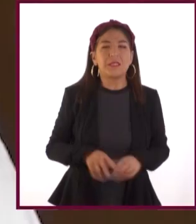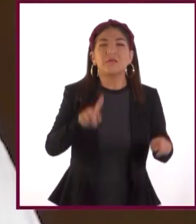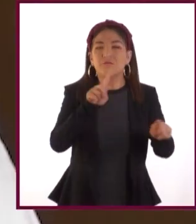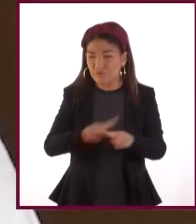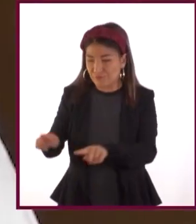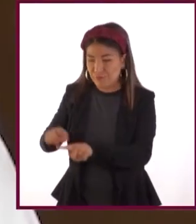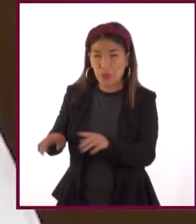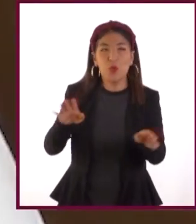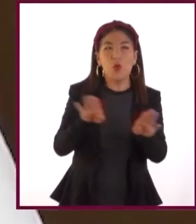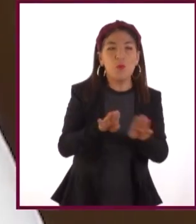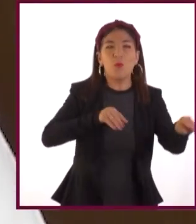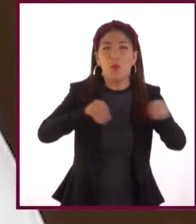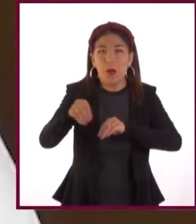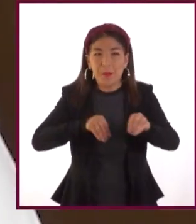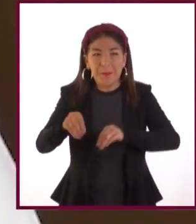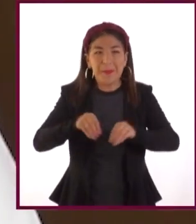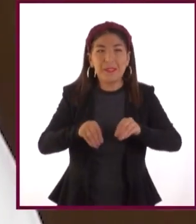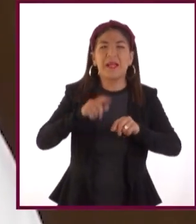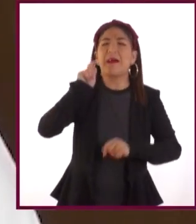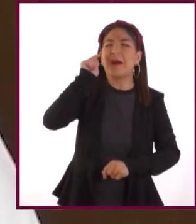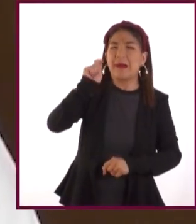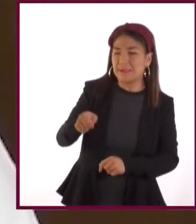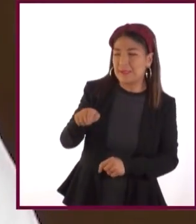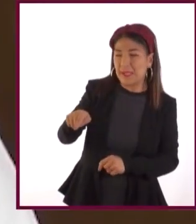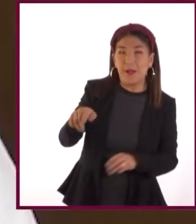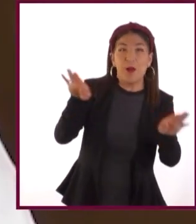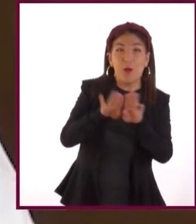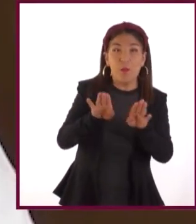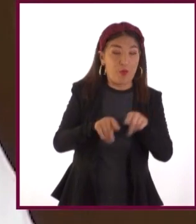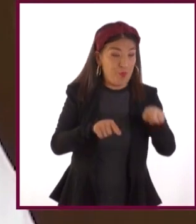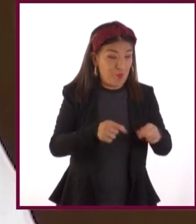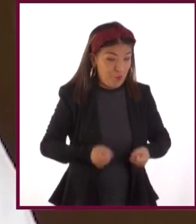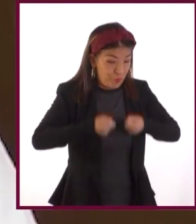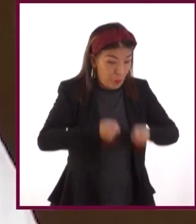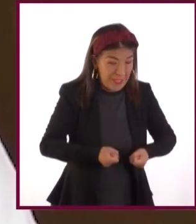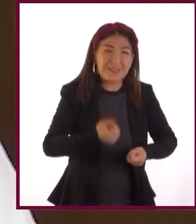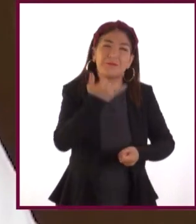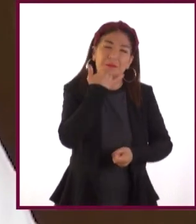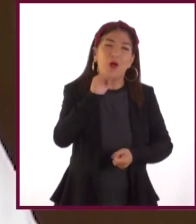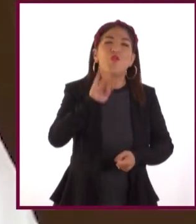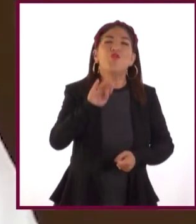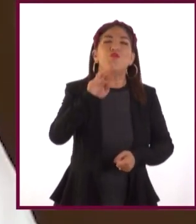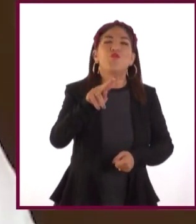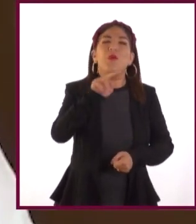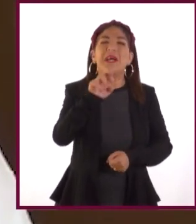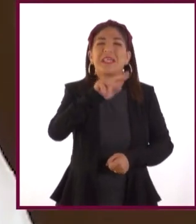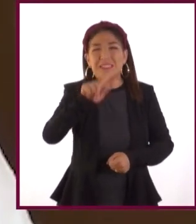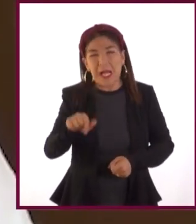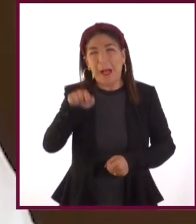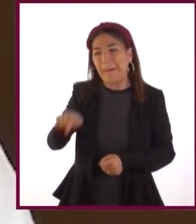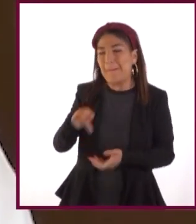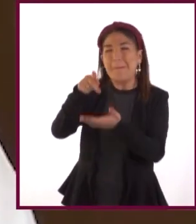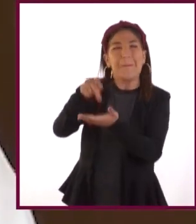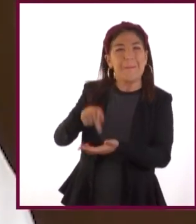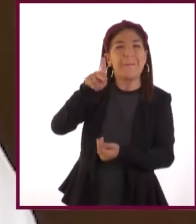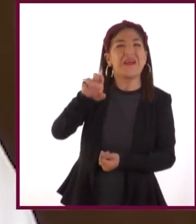además de su magnitud, su dirección y el sentido. Cabe recalcar que en términos